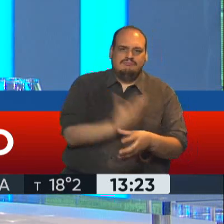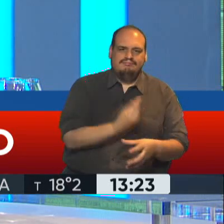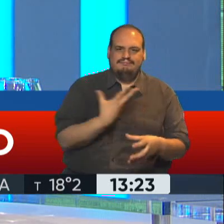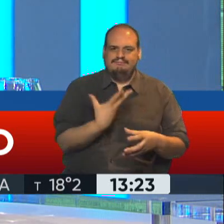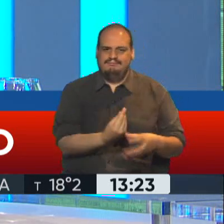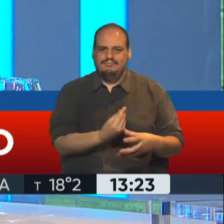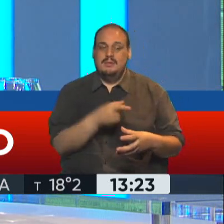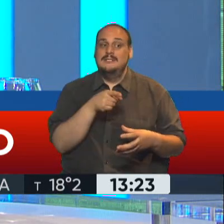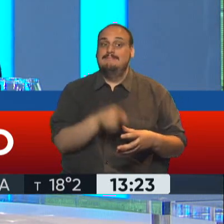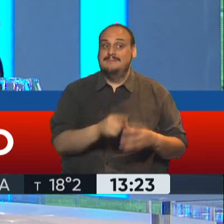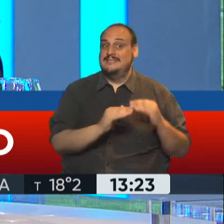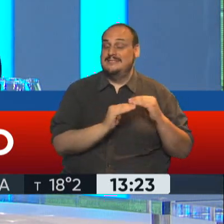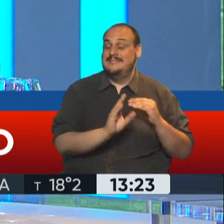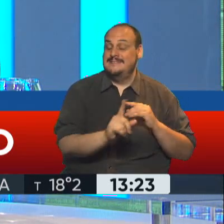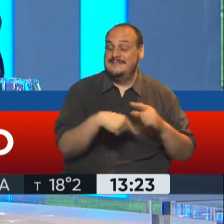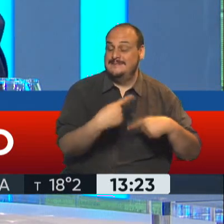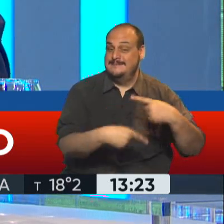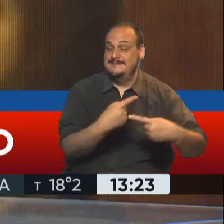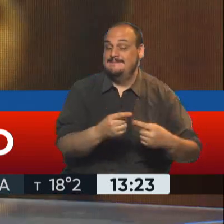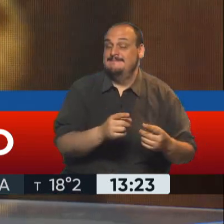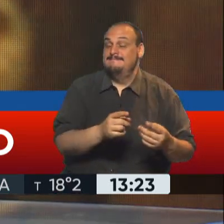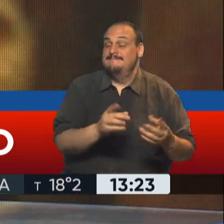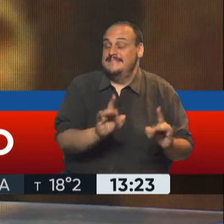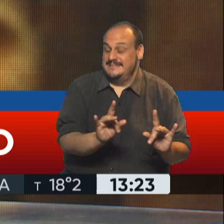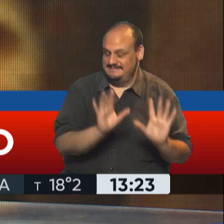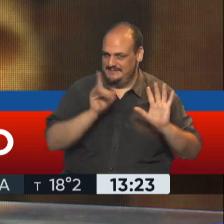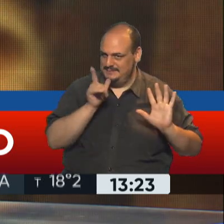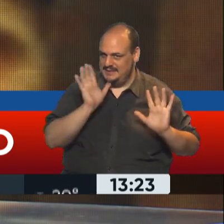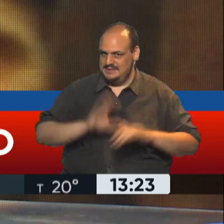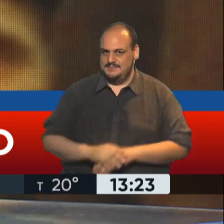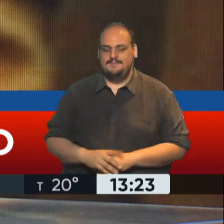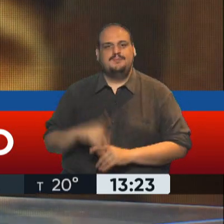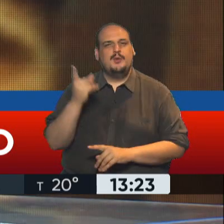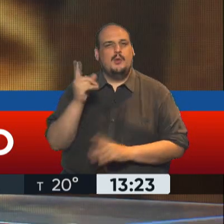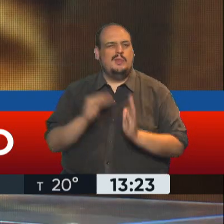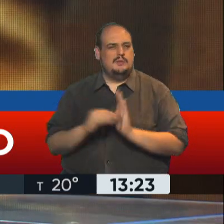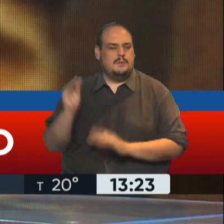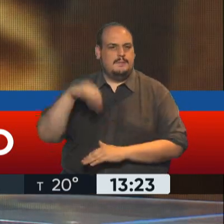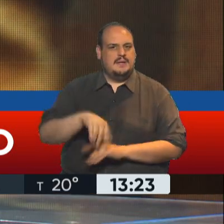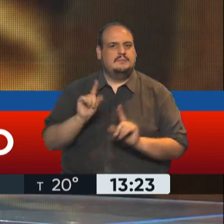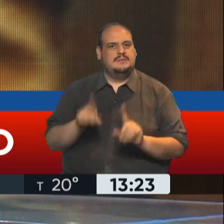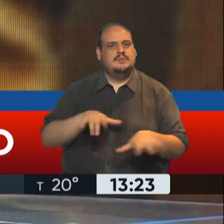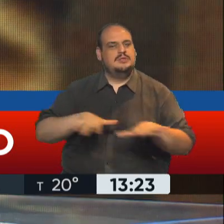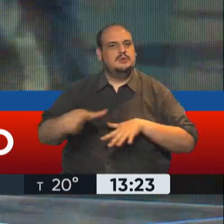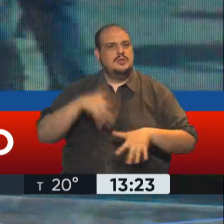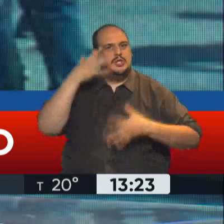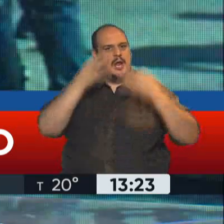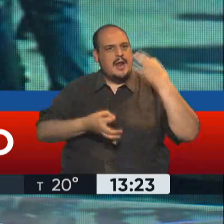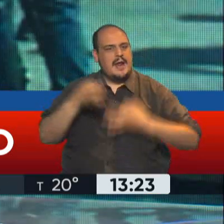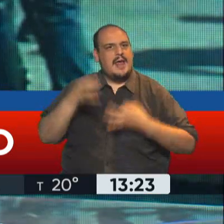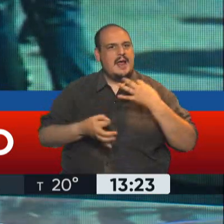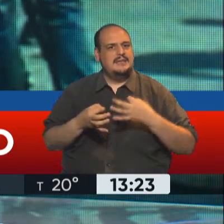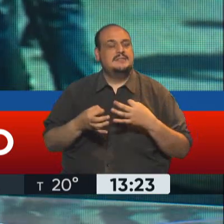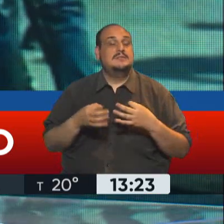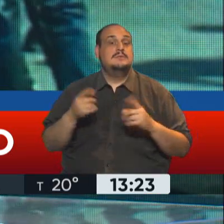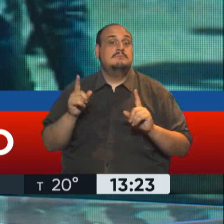no es ni mínimamente suficiente para sostener un dato más para terminar de completar el análisis de esta situación, que es algo, por lo